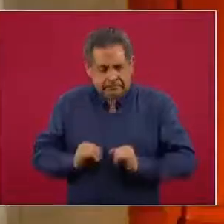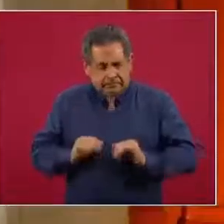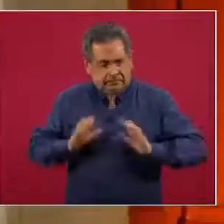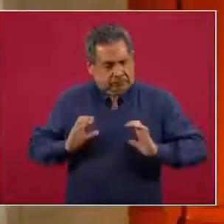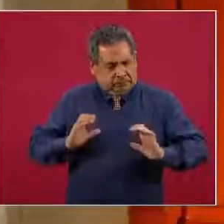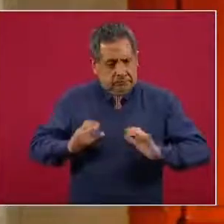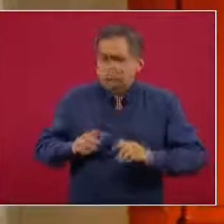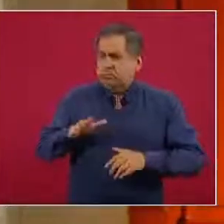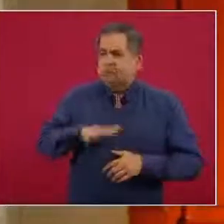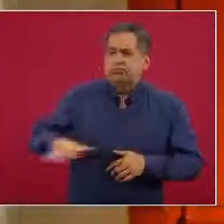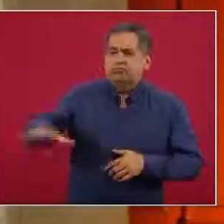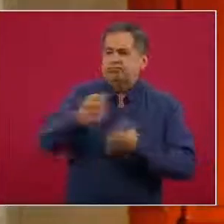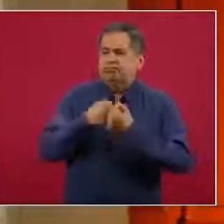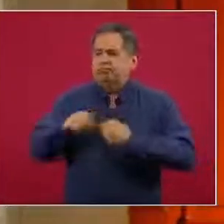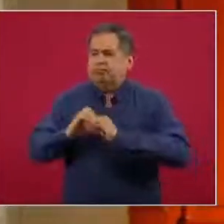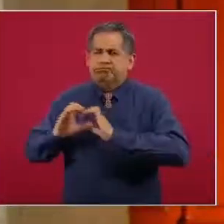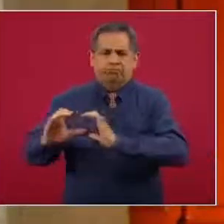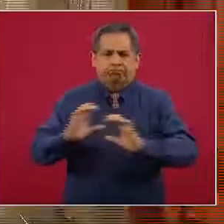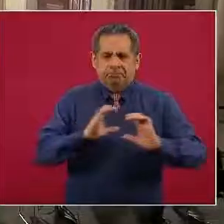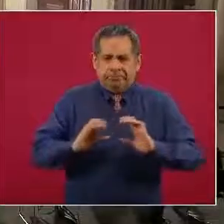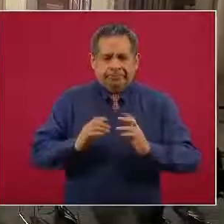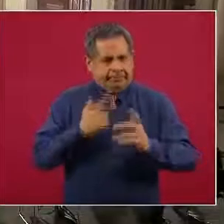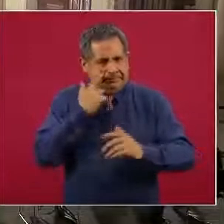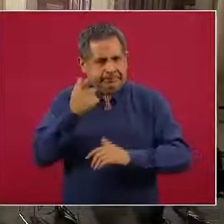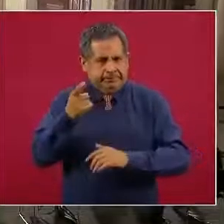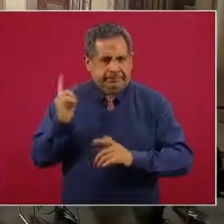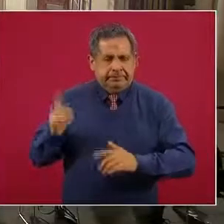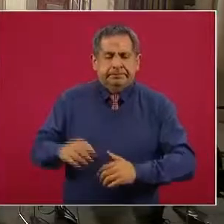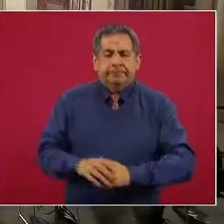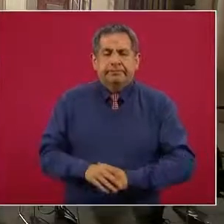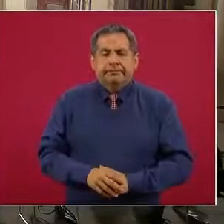sociales. Veamos la siguiente, por favor.